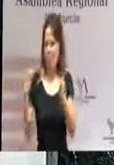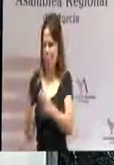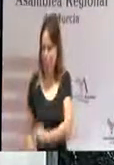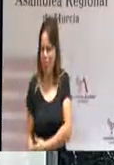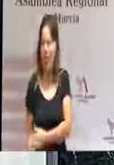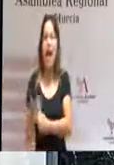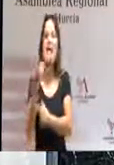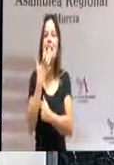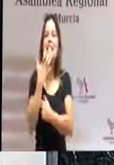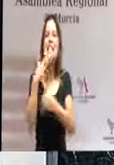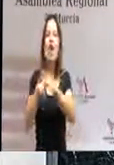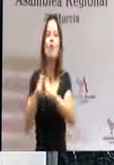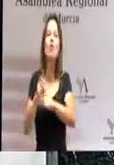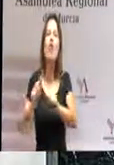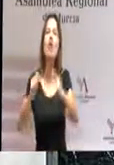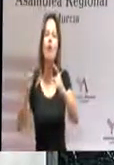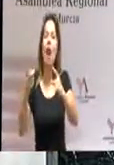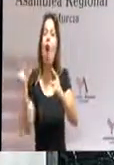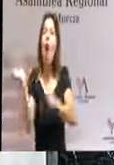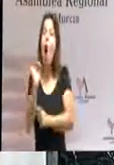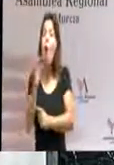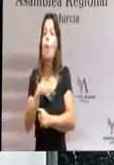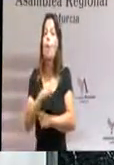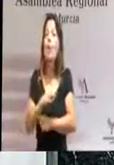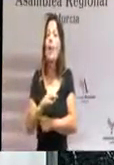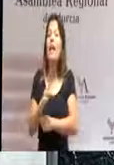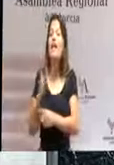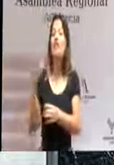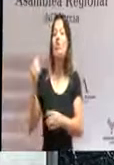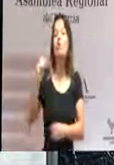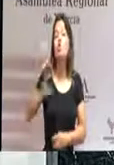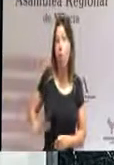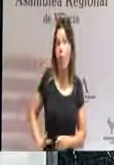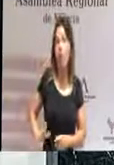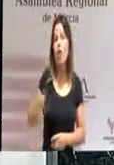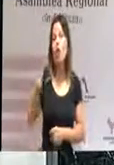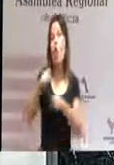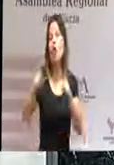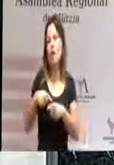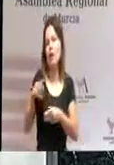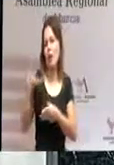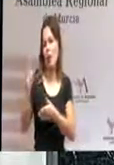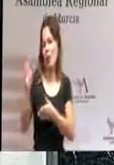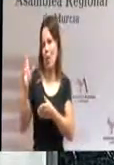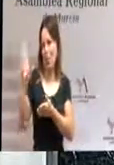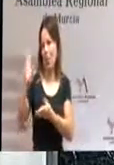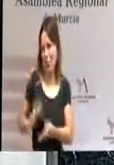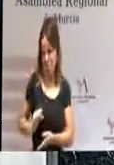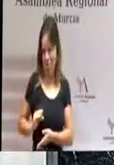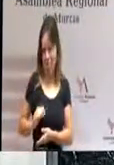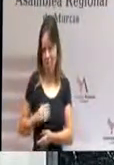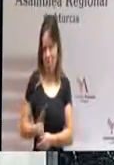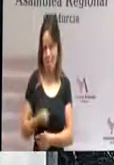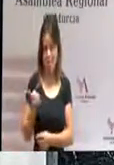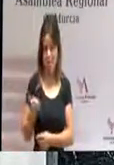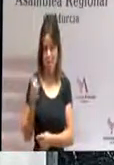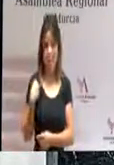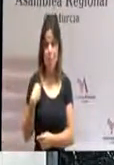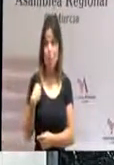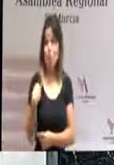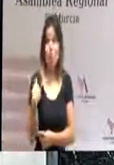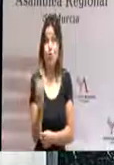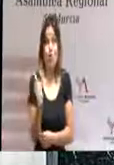desmantelando nuestros recursos naturales o abaratando aún más los sueldos y los contratos. Entonces saldrán, como digo, ustedes